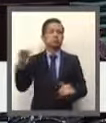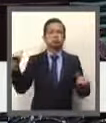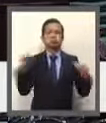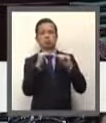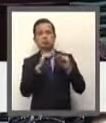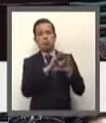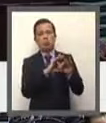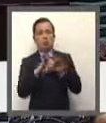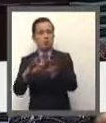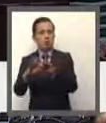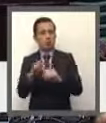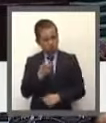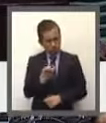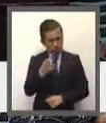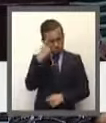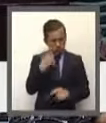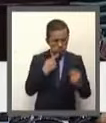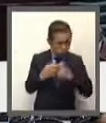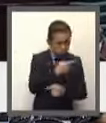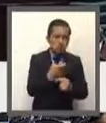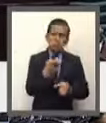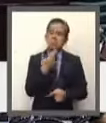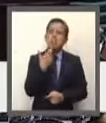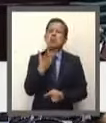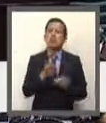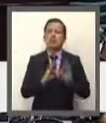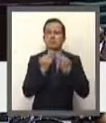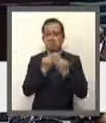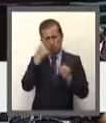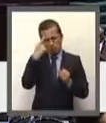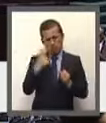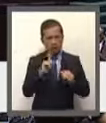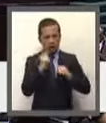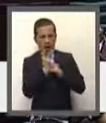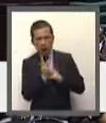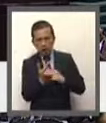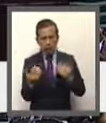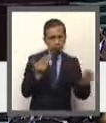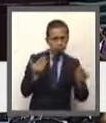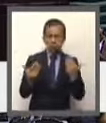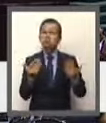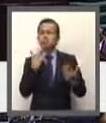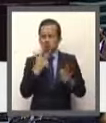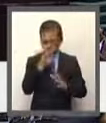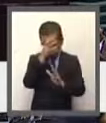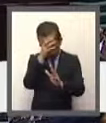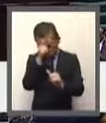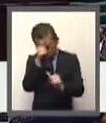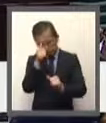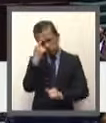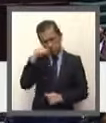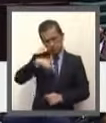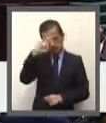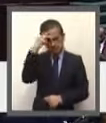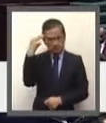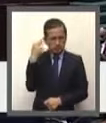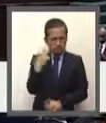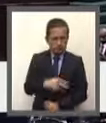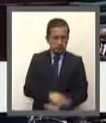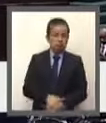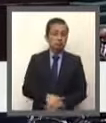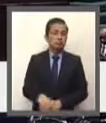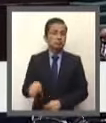establecer diferencias y contrastes, pero sobre todo para construir acuerdos por el bien de nuestro país. Por